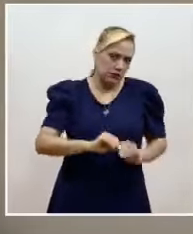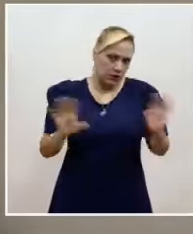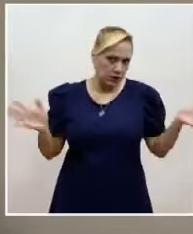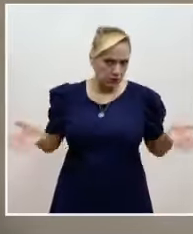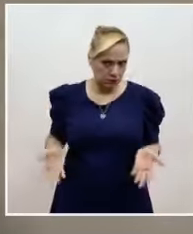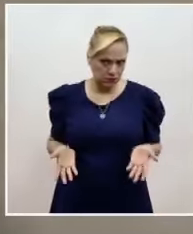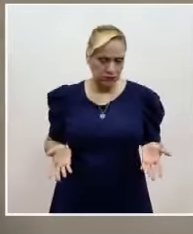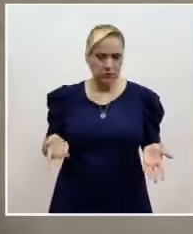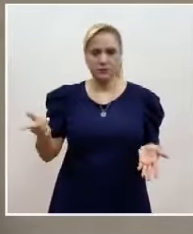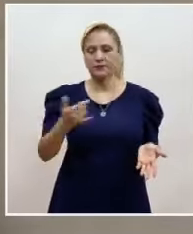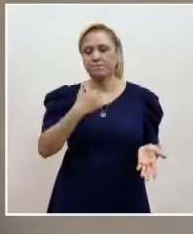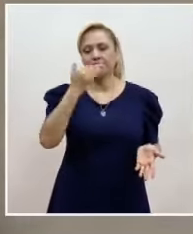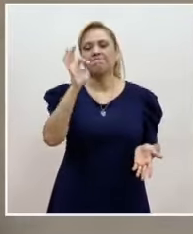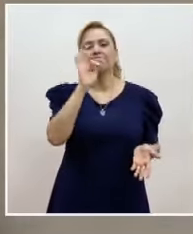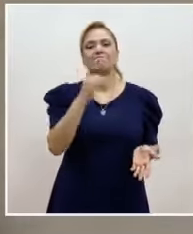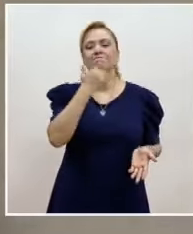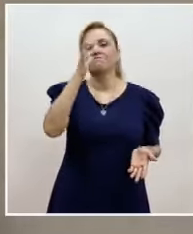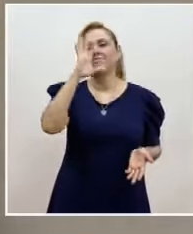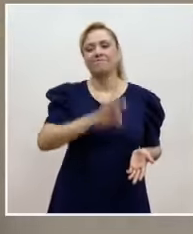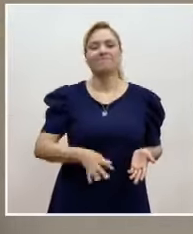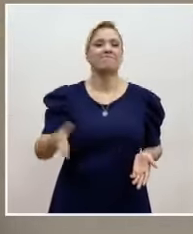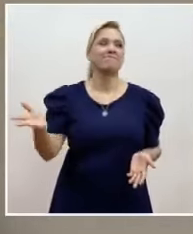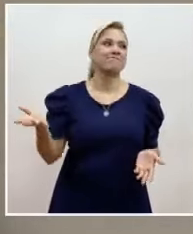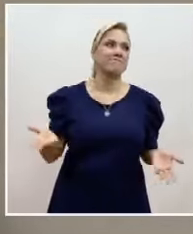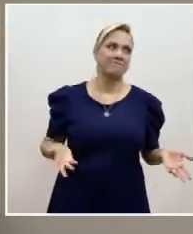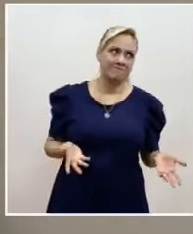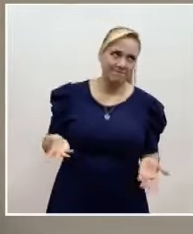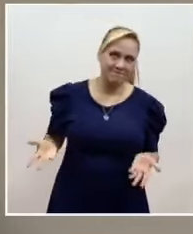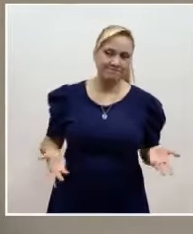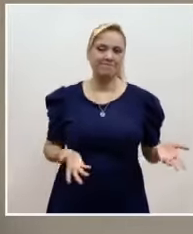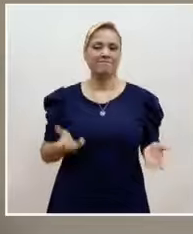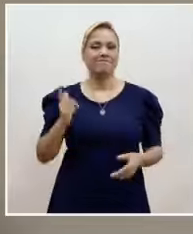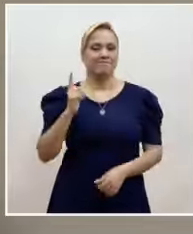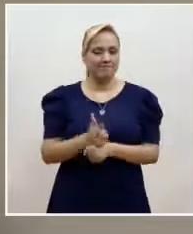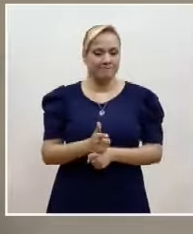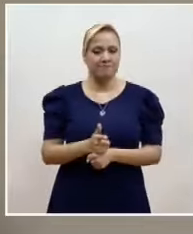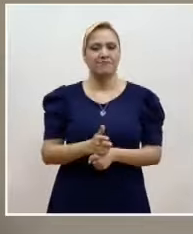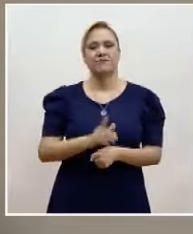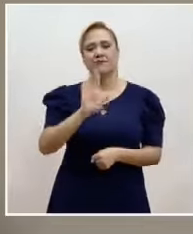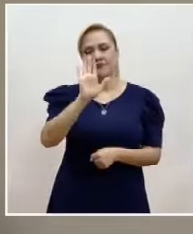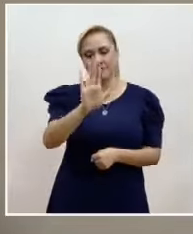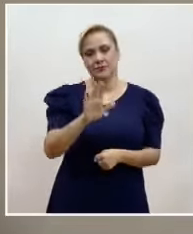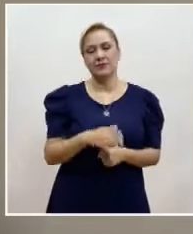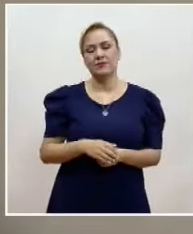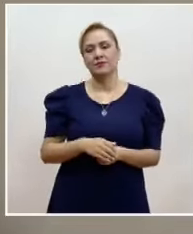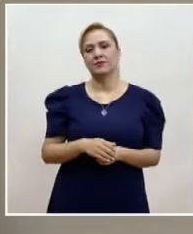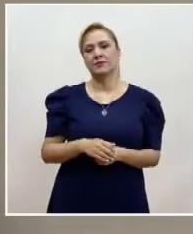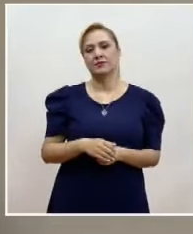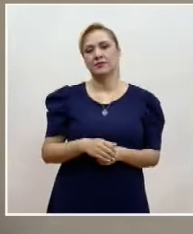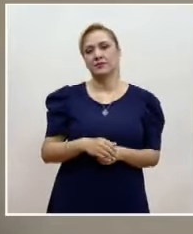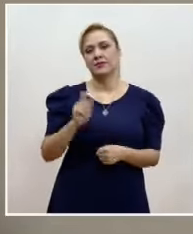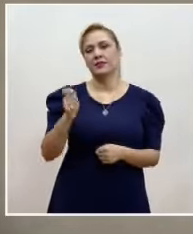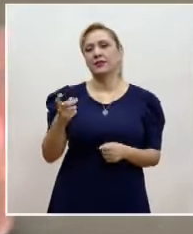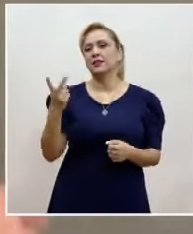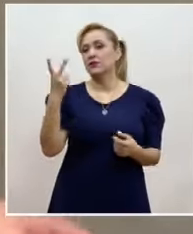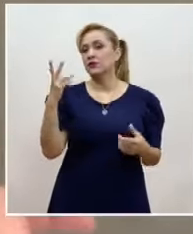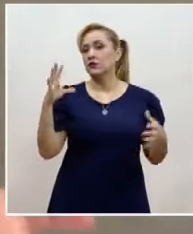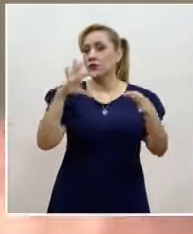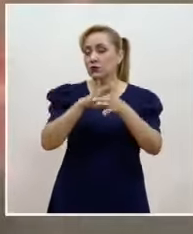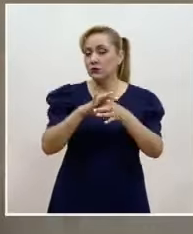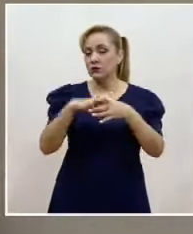por esos errores, digamos, que se han detectado, lo mejor son los procesos híbridos, es decir,